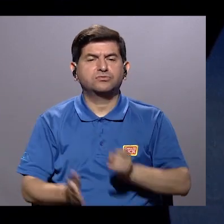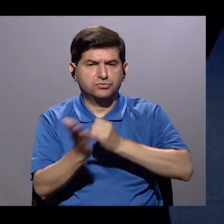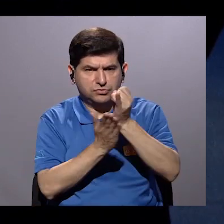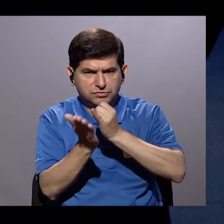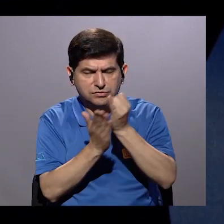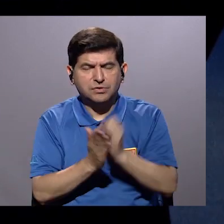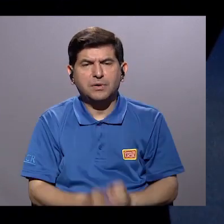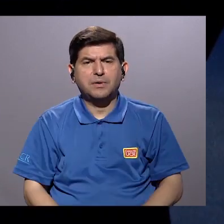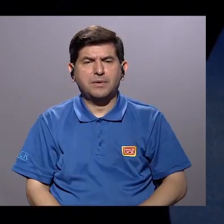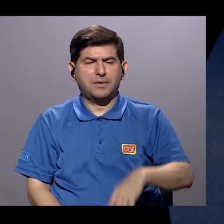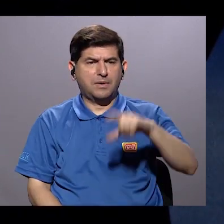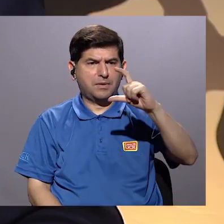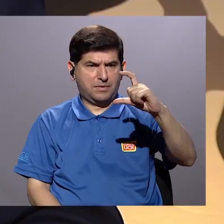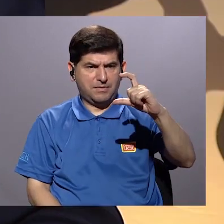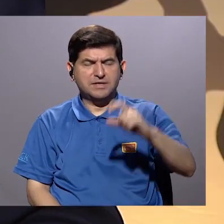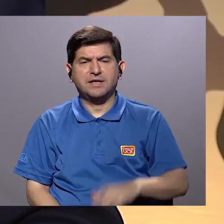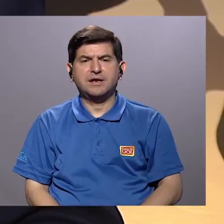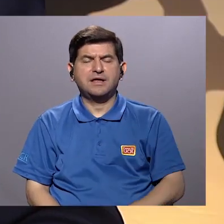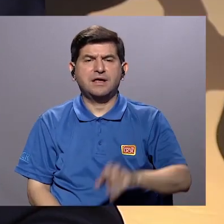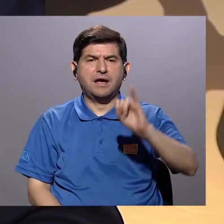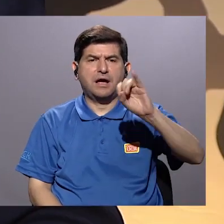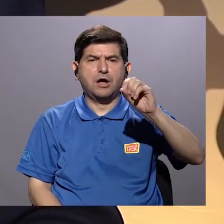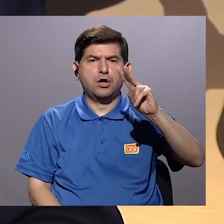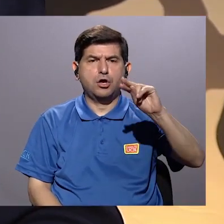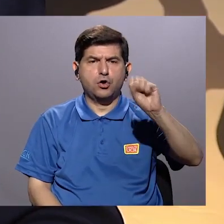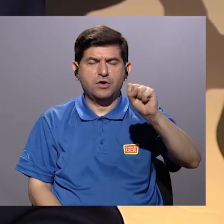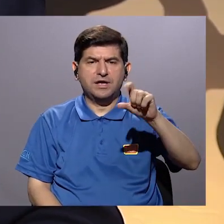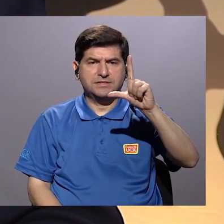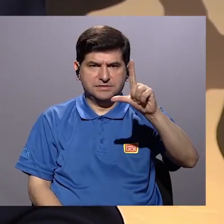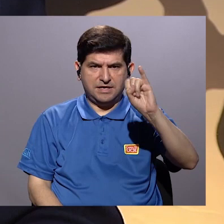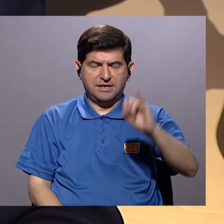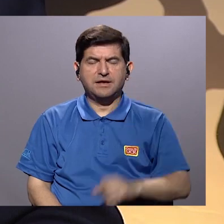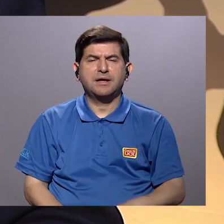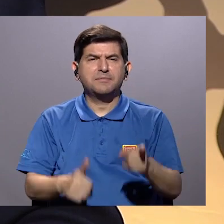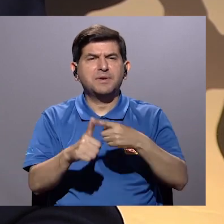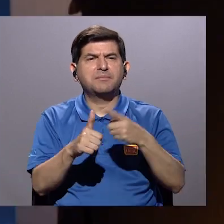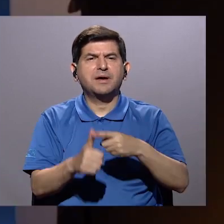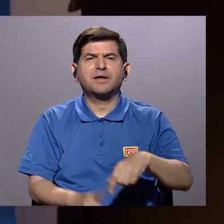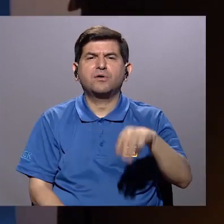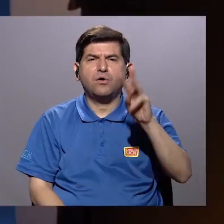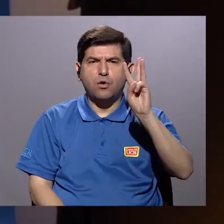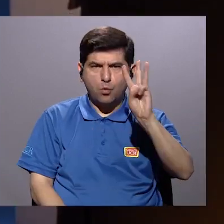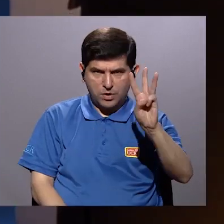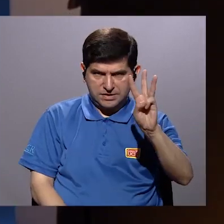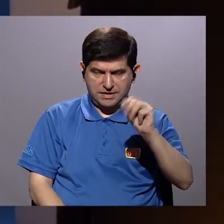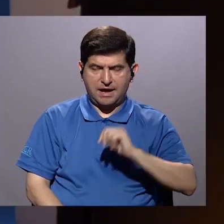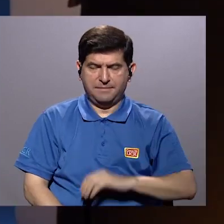la batería de iones de litio, ¿verdad? Sí. El primero creo que fue Whittingham, que